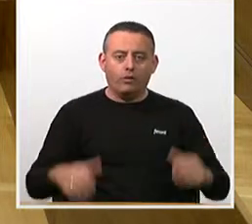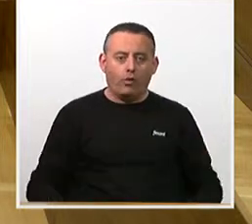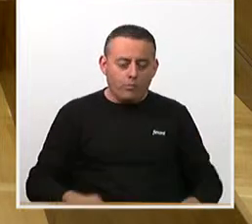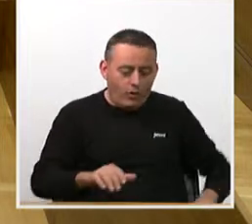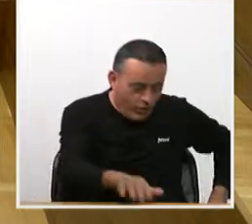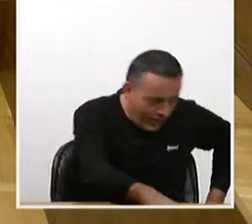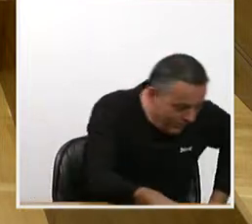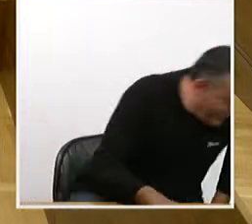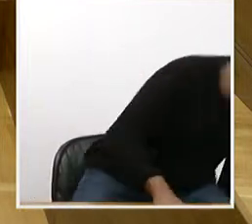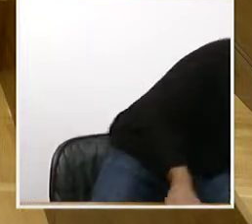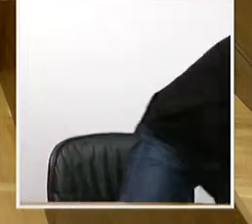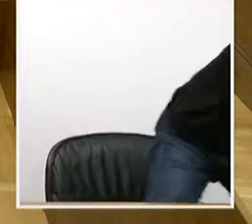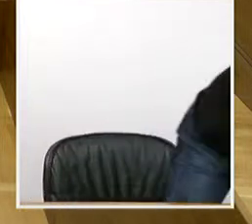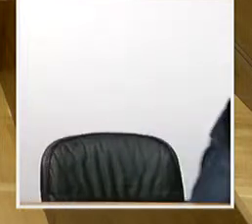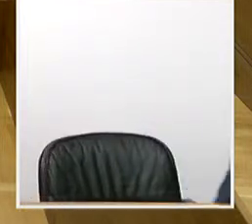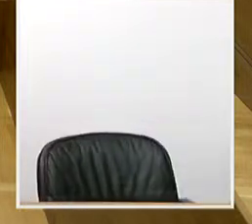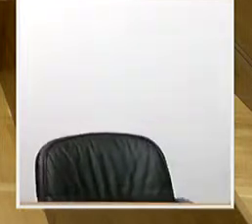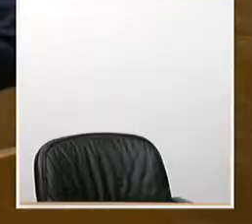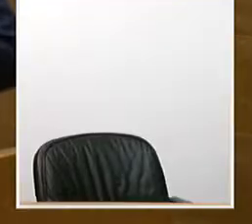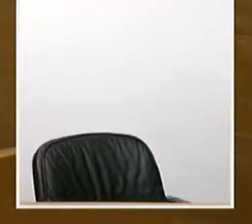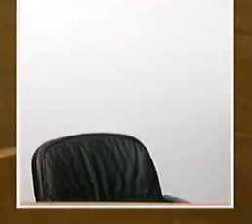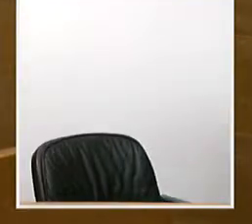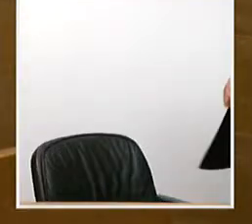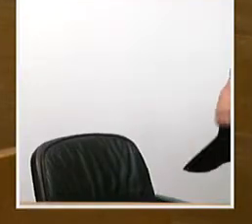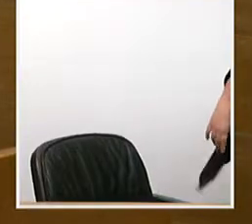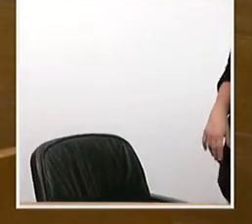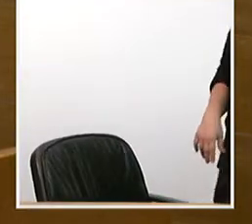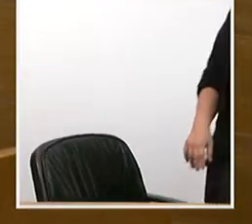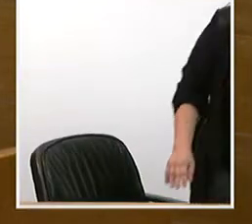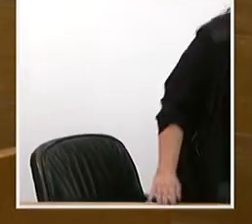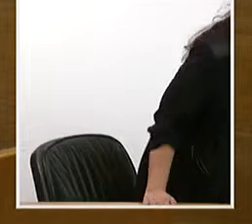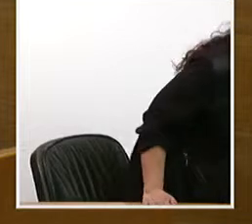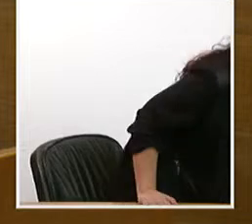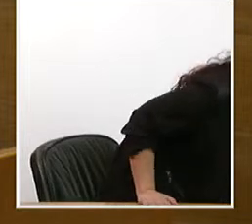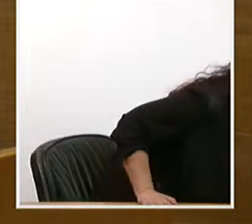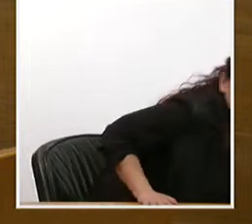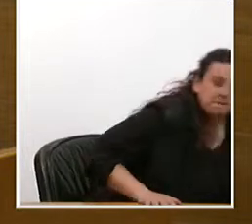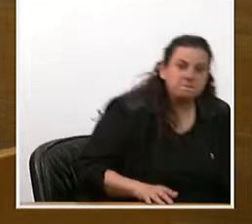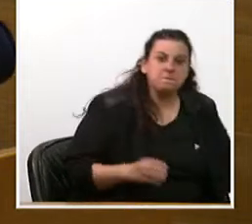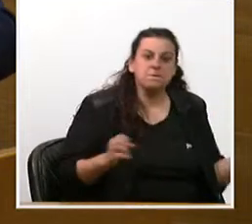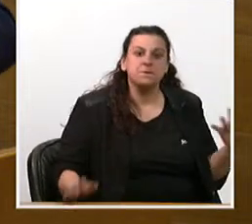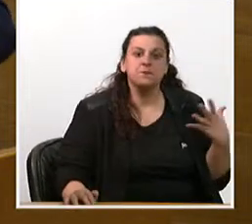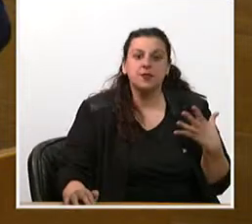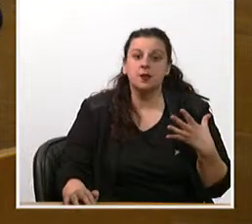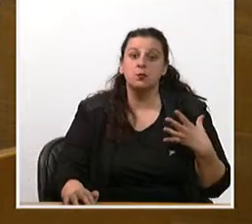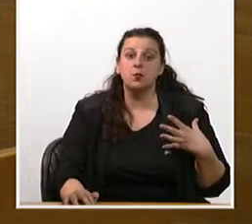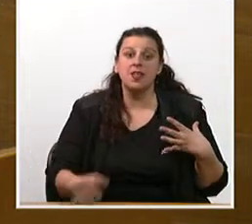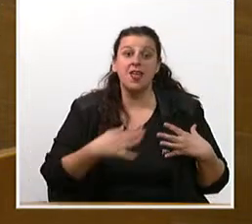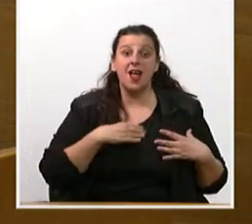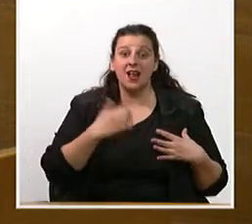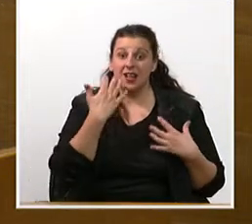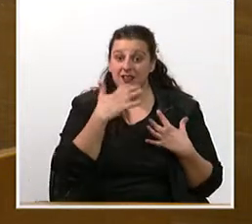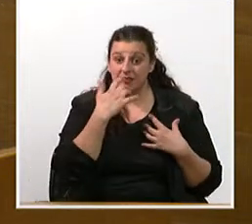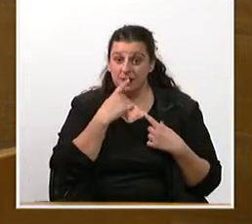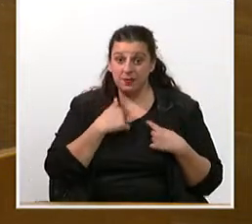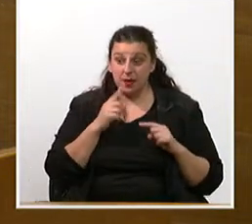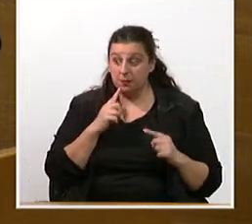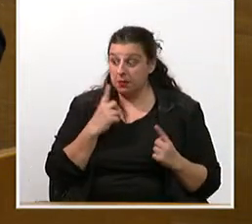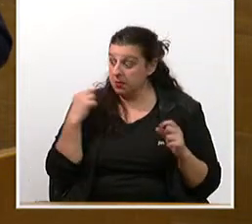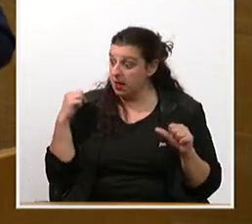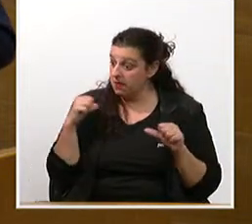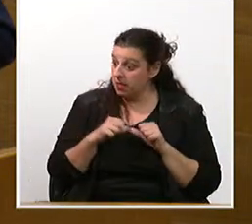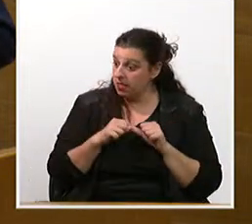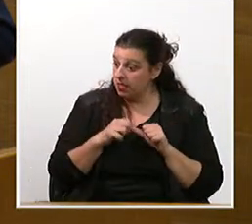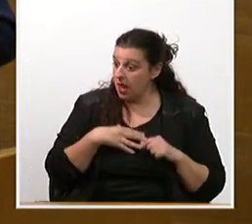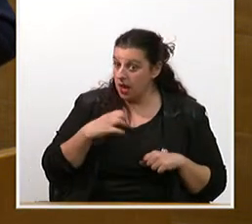expedientes van edes timamente un poquito liados con expedientes Pero bueno igual el alcalde villena me dijo la primera vez que viene un